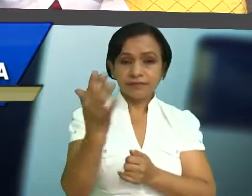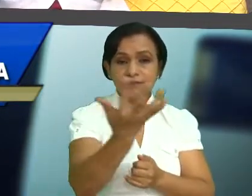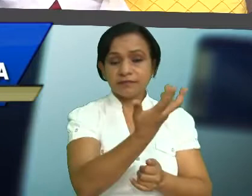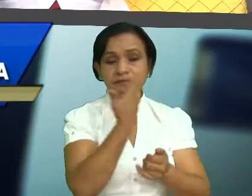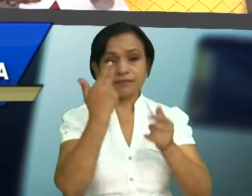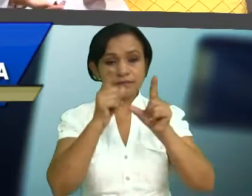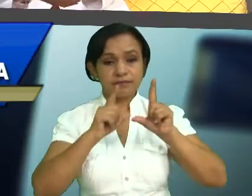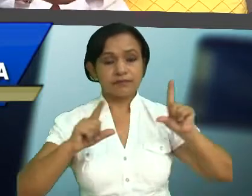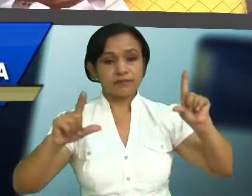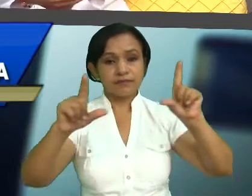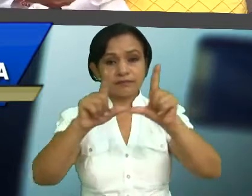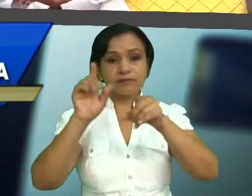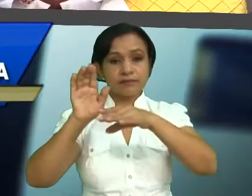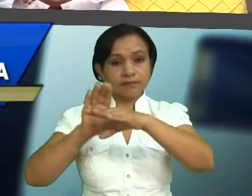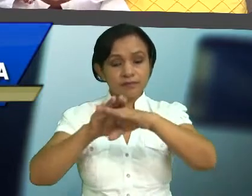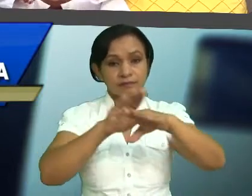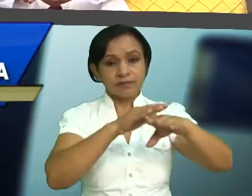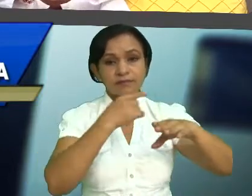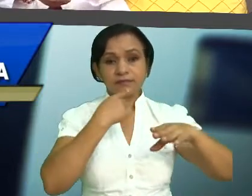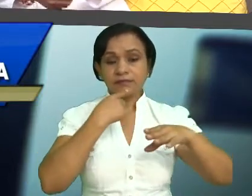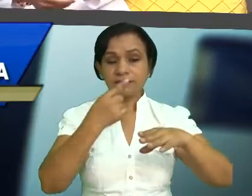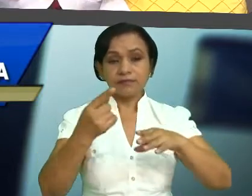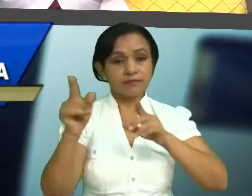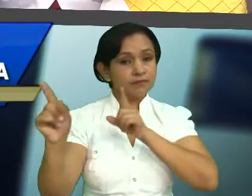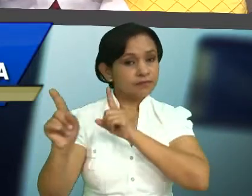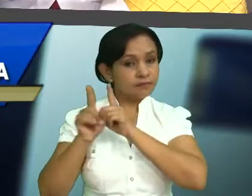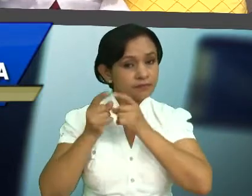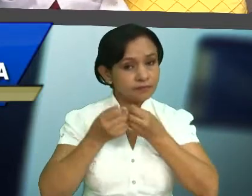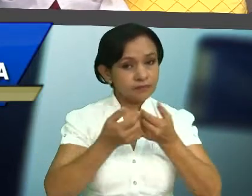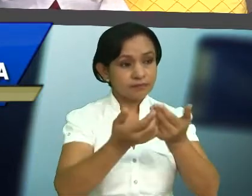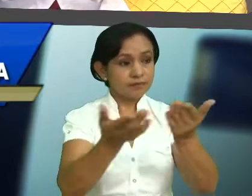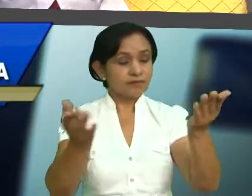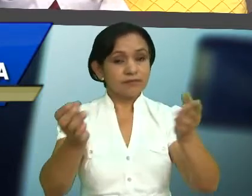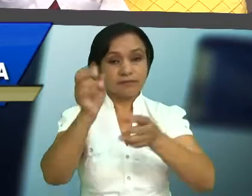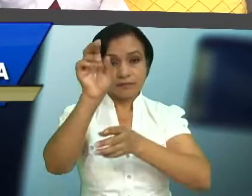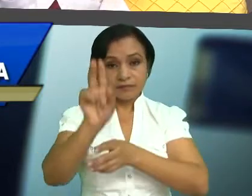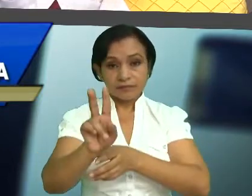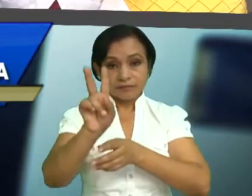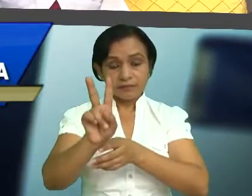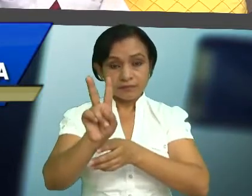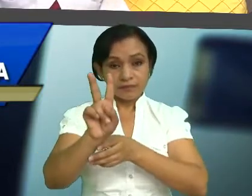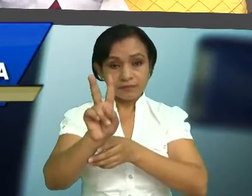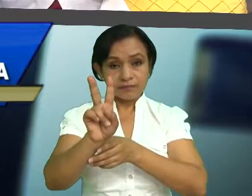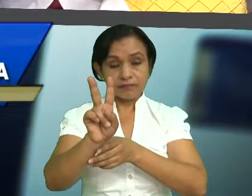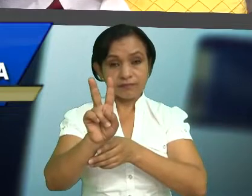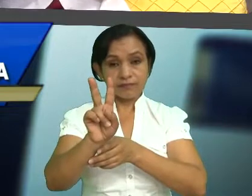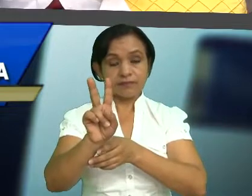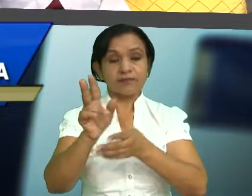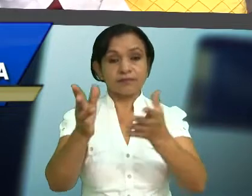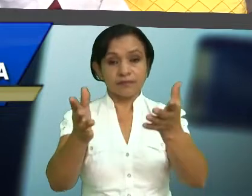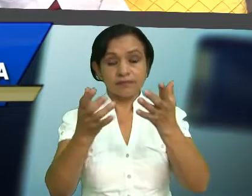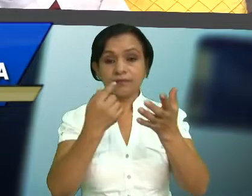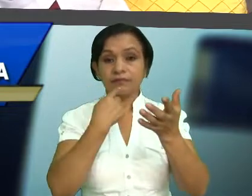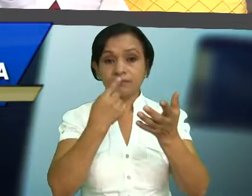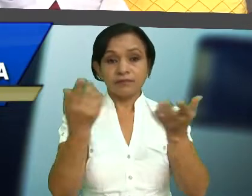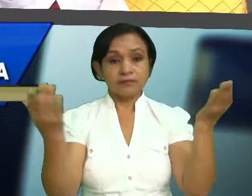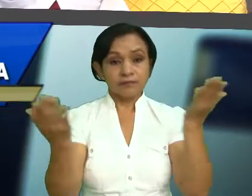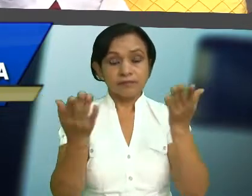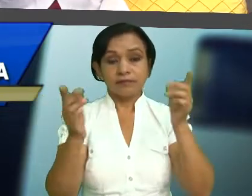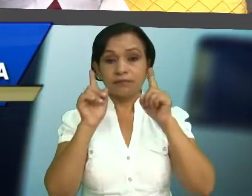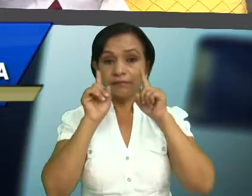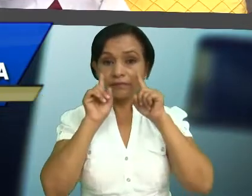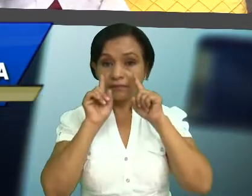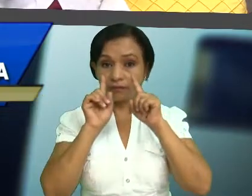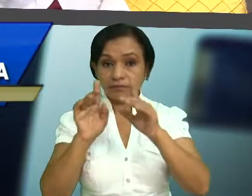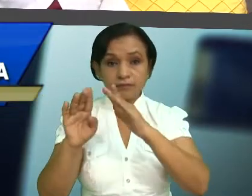seamos convocados, ahí se está transmitiendo ese mensaje. Segunda información que nosotros tenemos que tomar como medida de prevención,